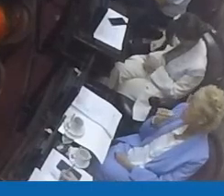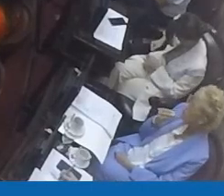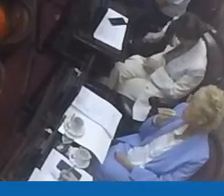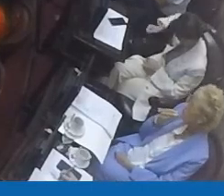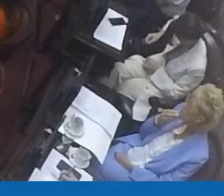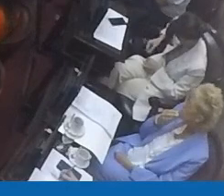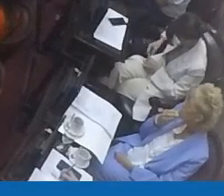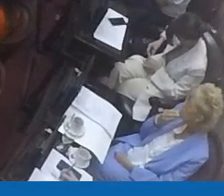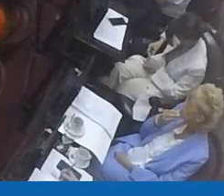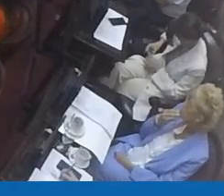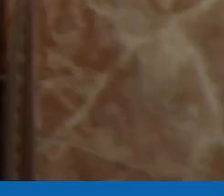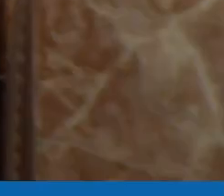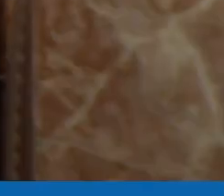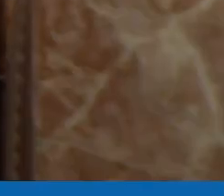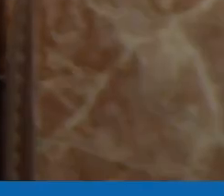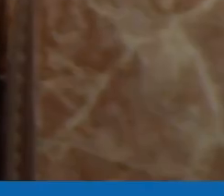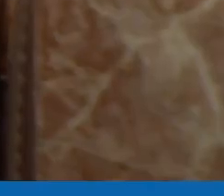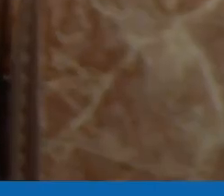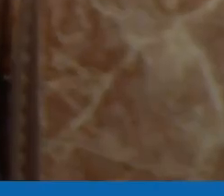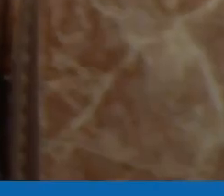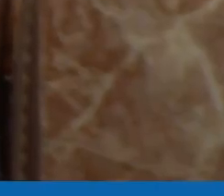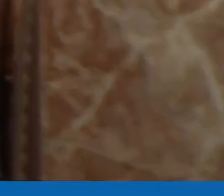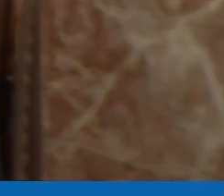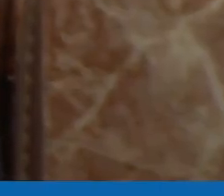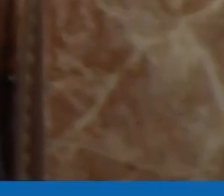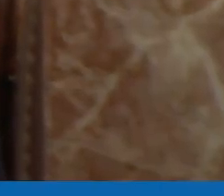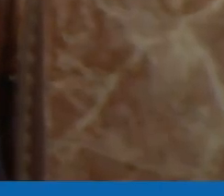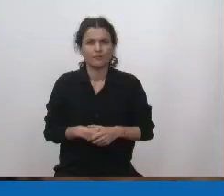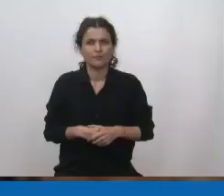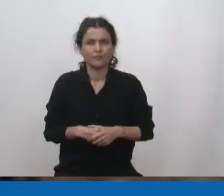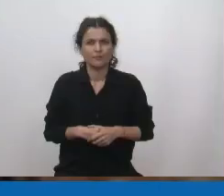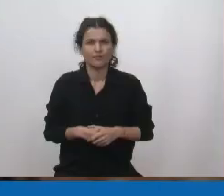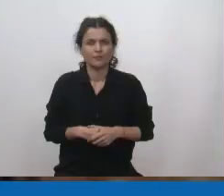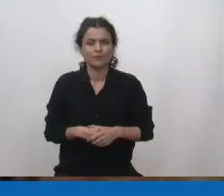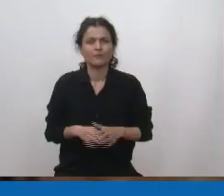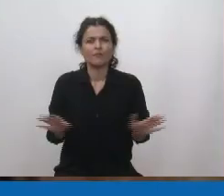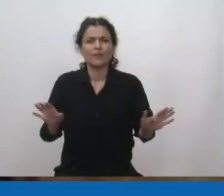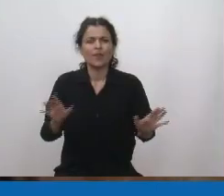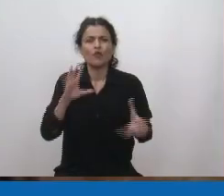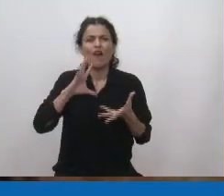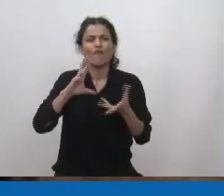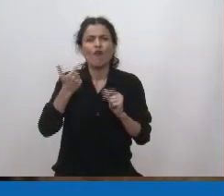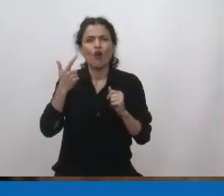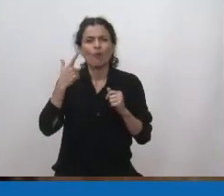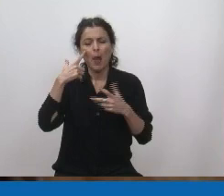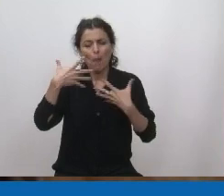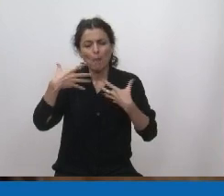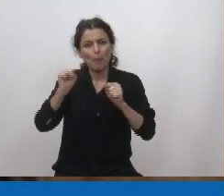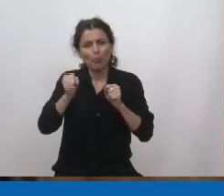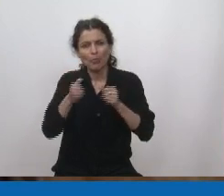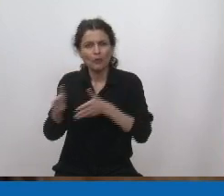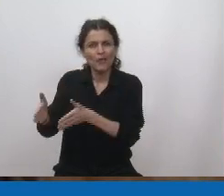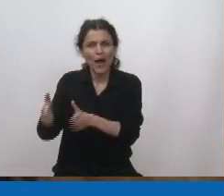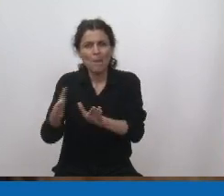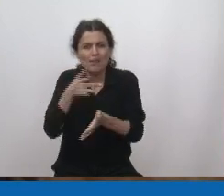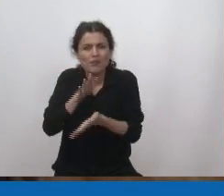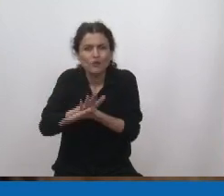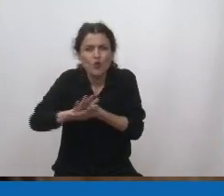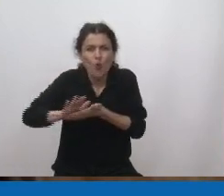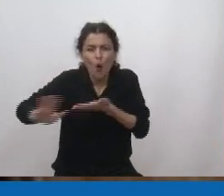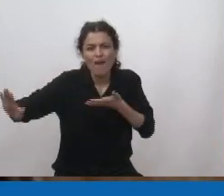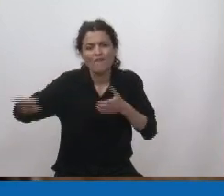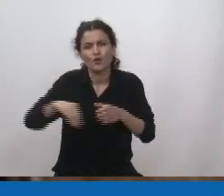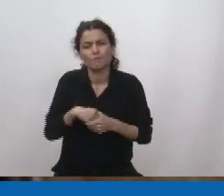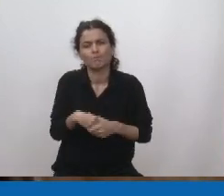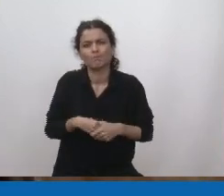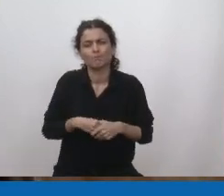la manera correcta de comenzar a transitar un camino distinto. Debe entenderse